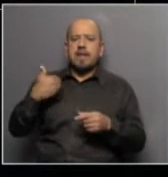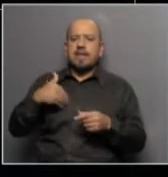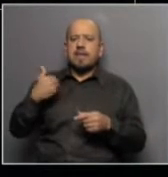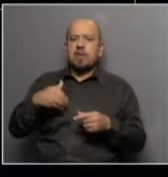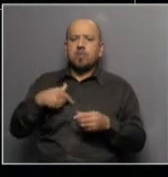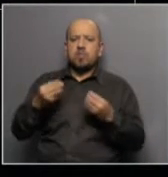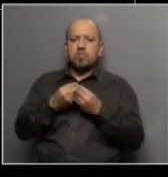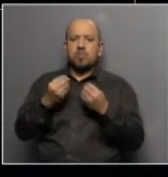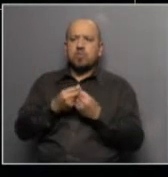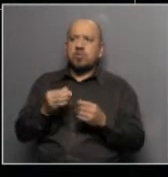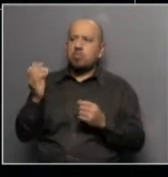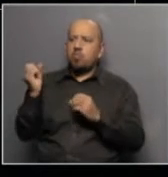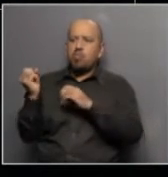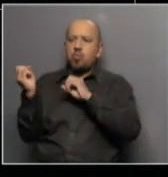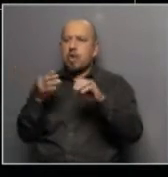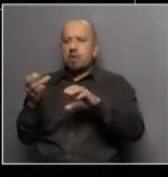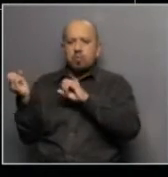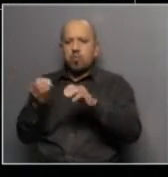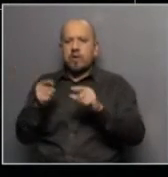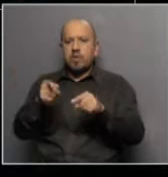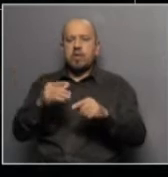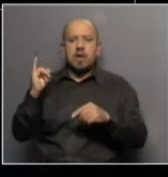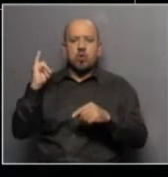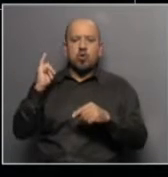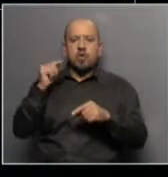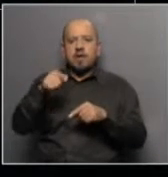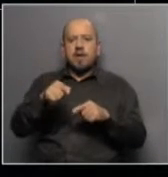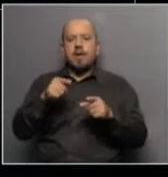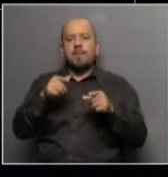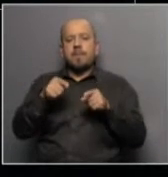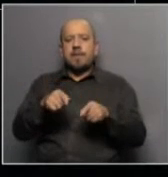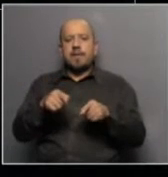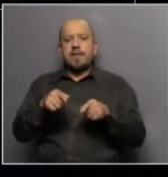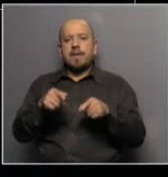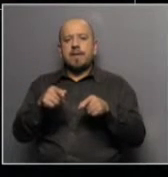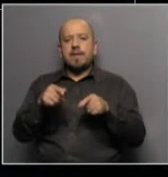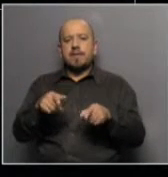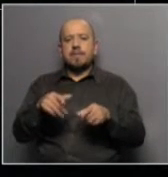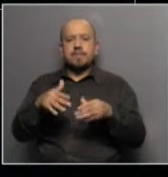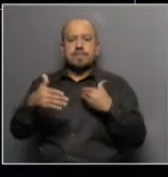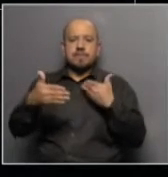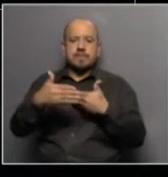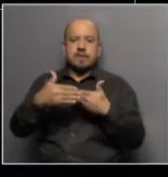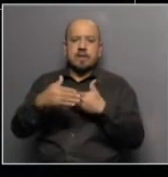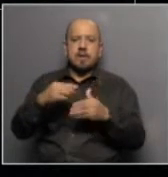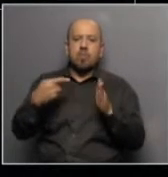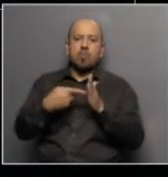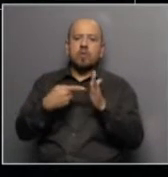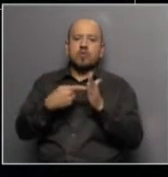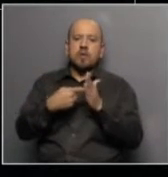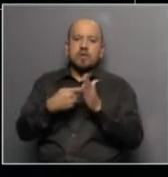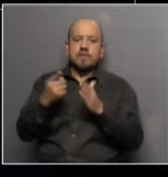barrios privados que donde viven o van a pasar la temporada argentino, dada su cercanía con Buenos